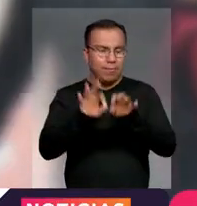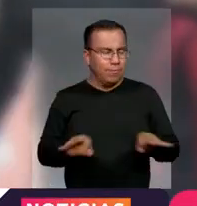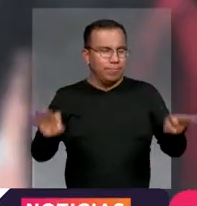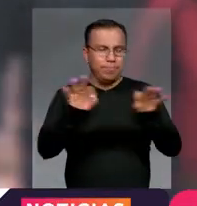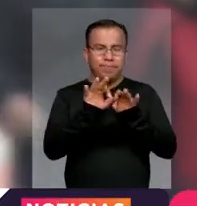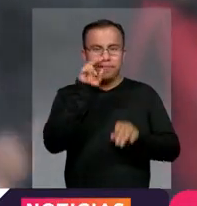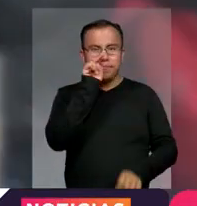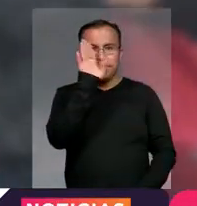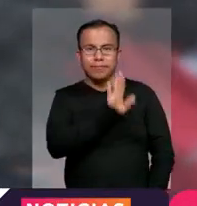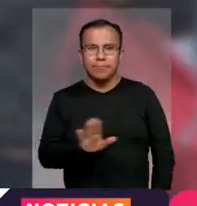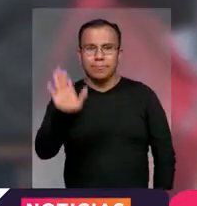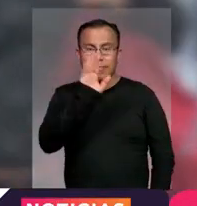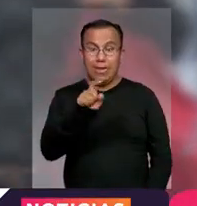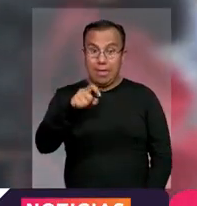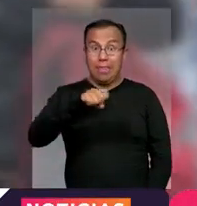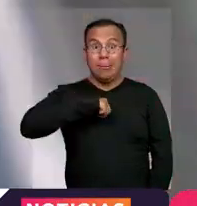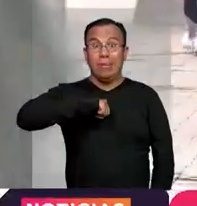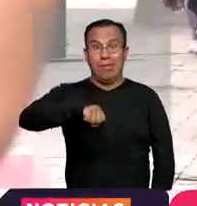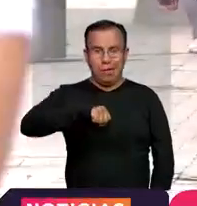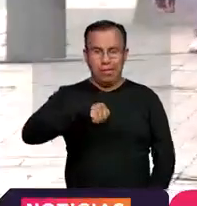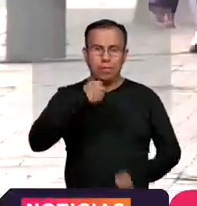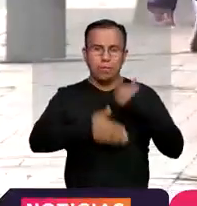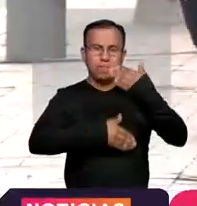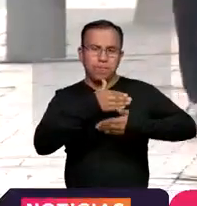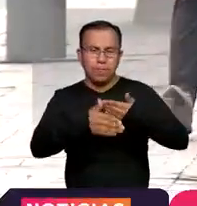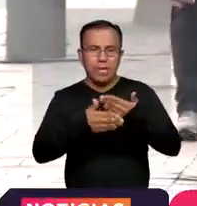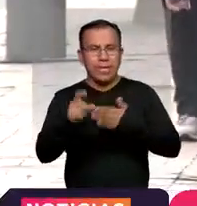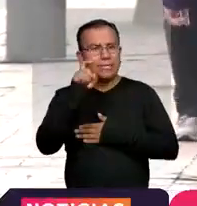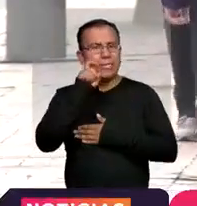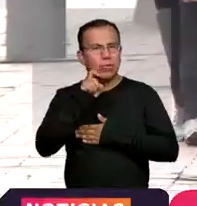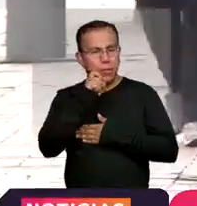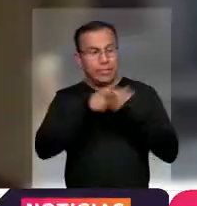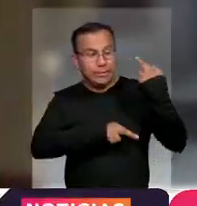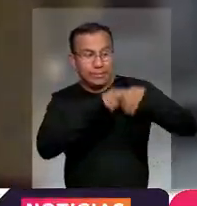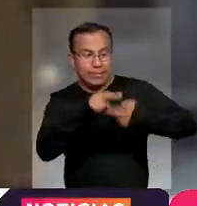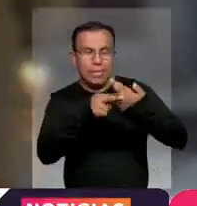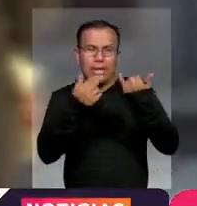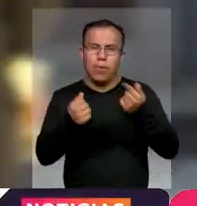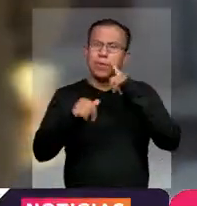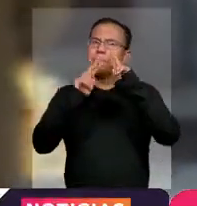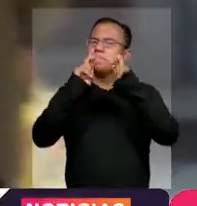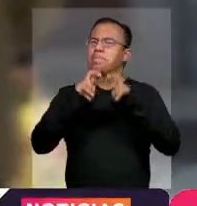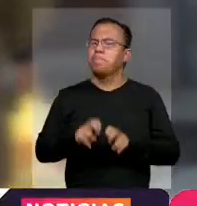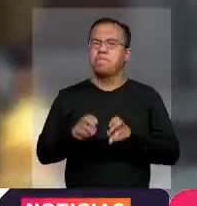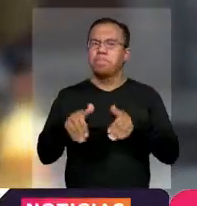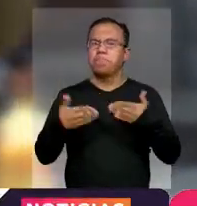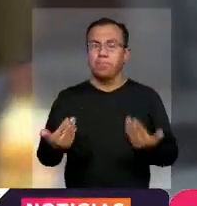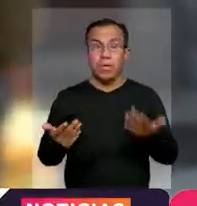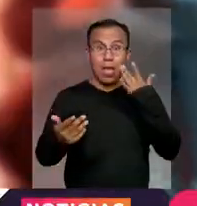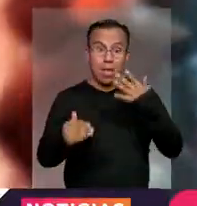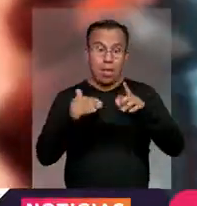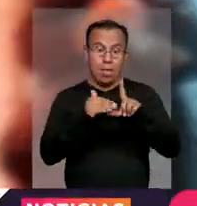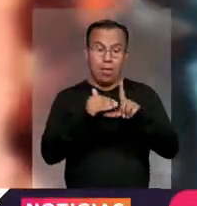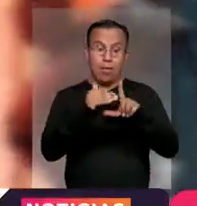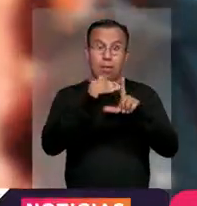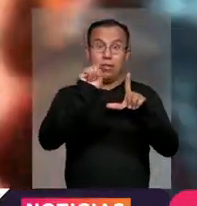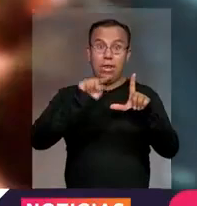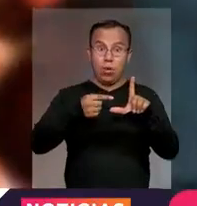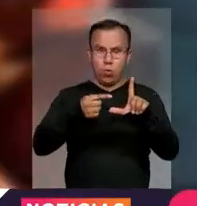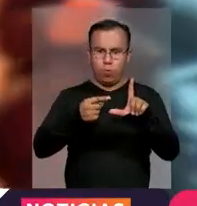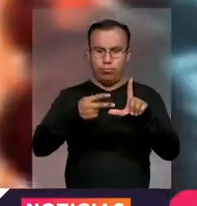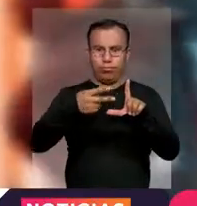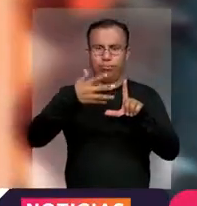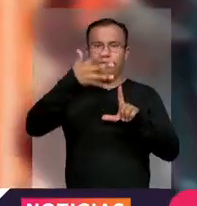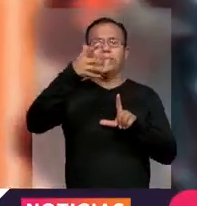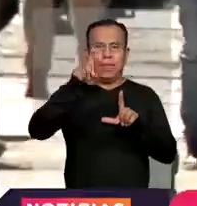nacional, entre ellos el de derechos reproductivos y sexuales. Según la investigación adelantada desde el estrato 1 al 6 y en todos los